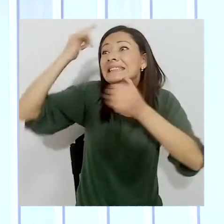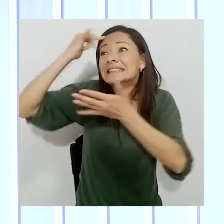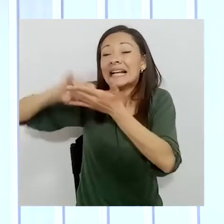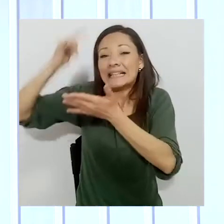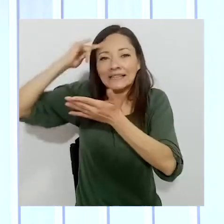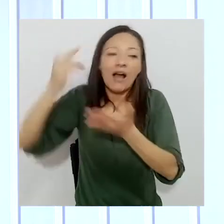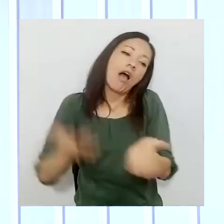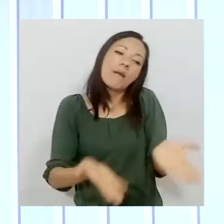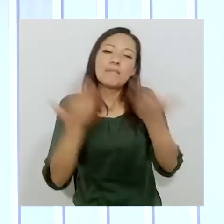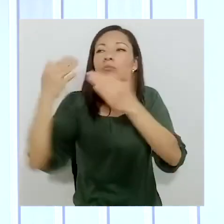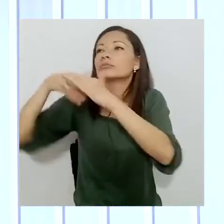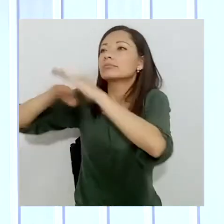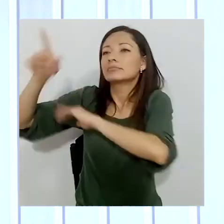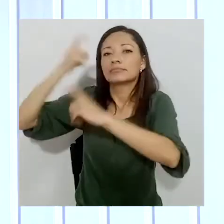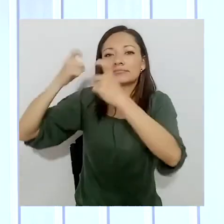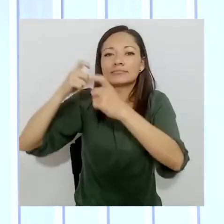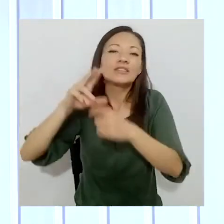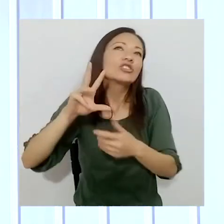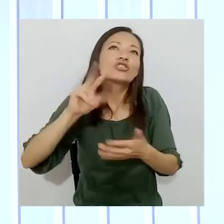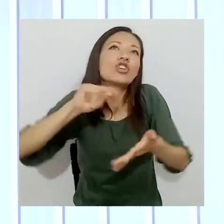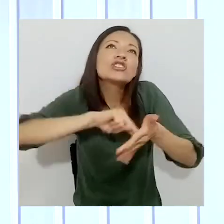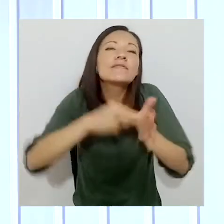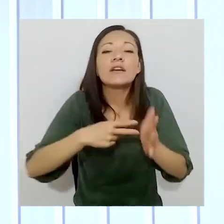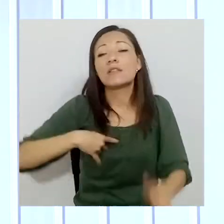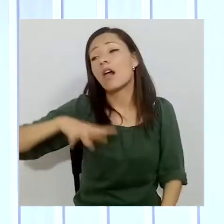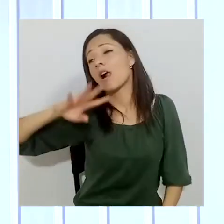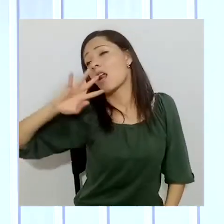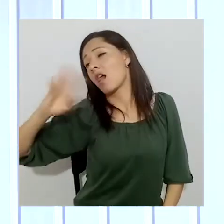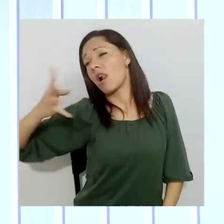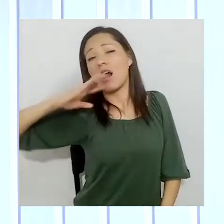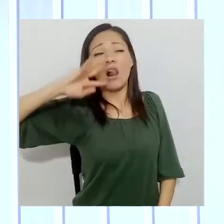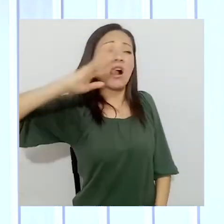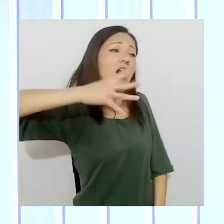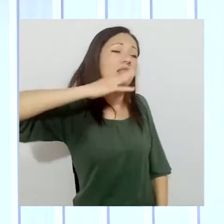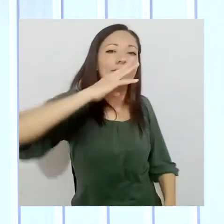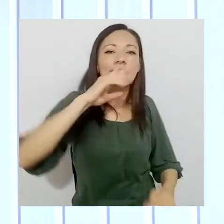mucho, no, consiste en actuar mucho. Y mire la belleza de lo que